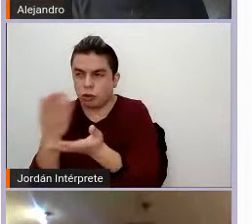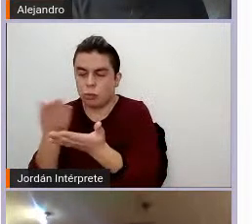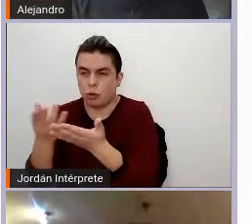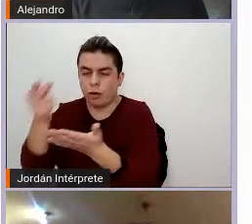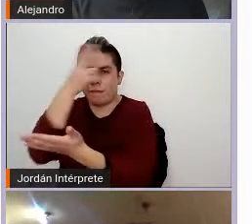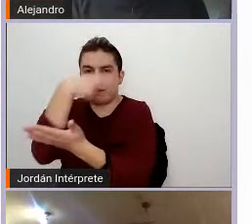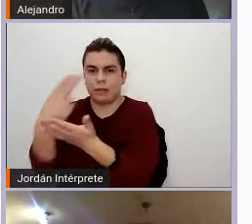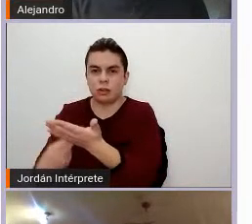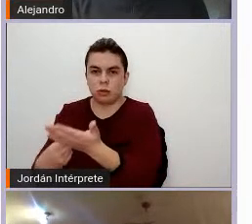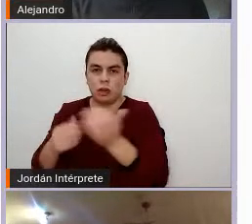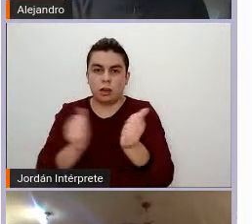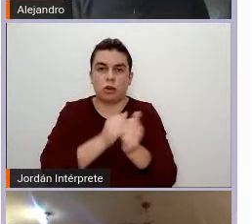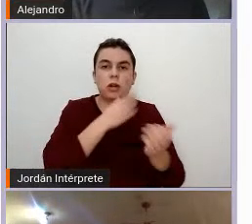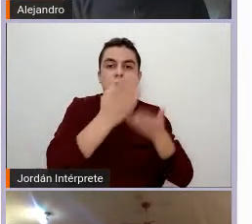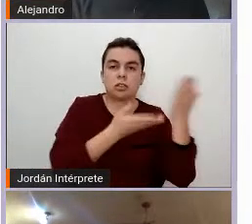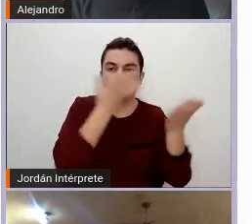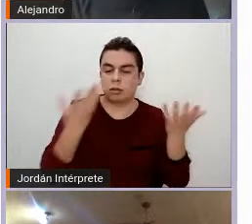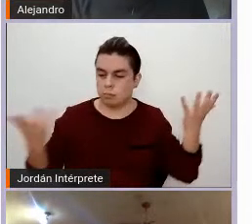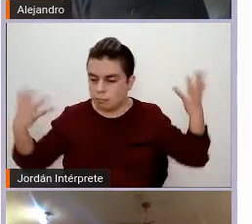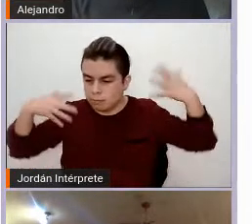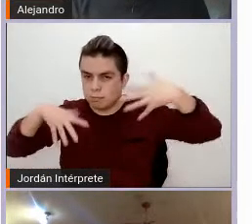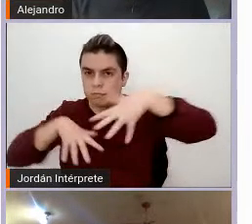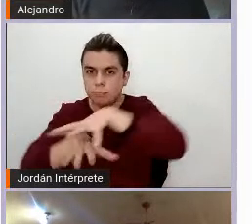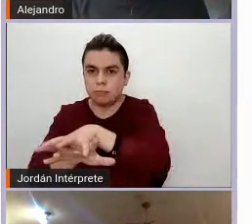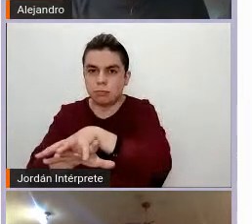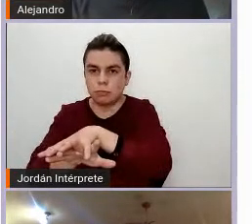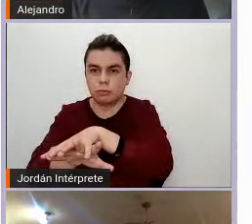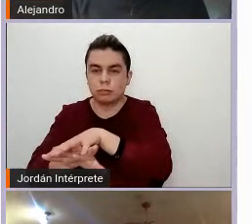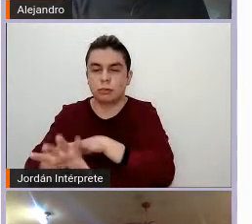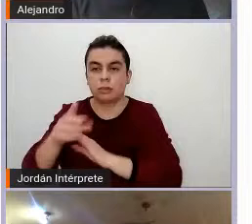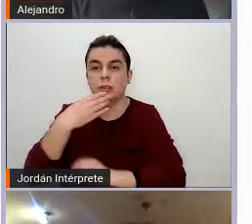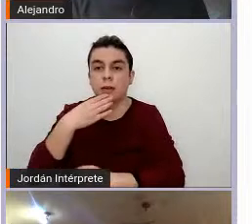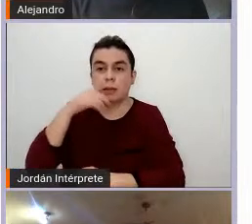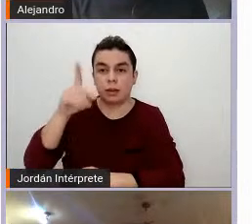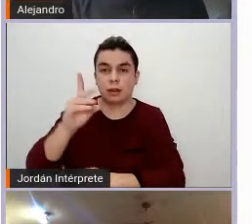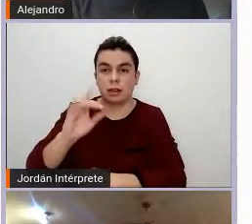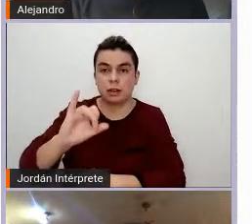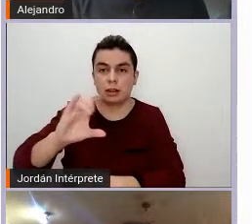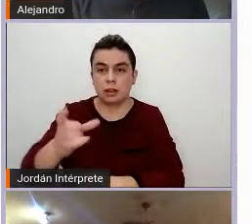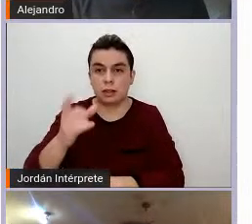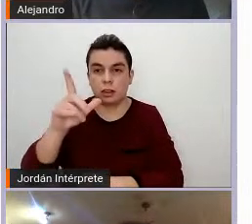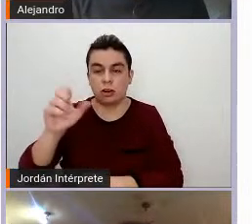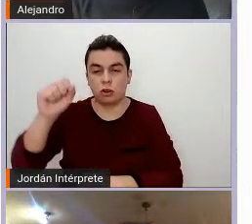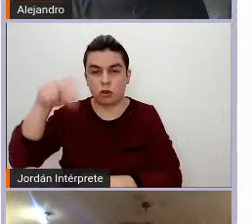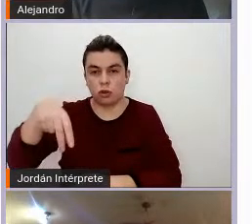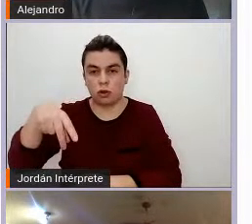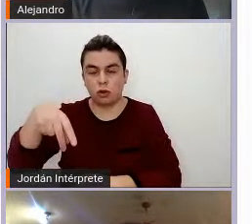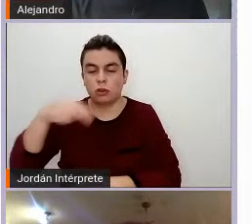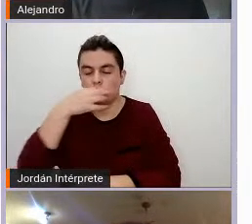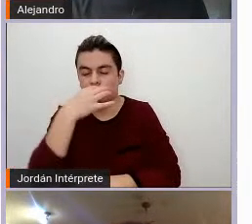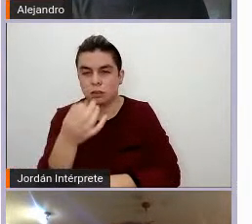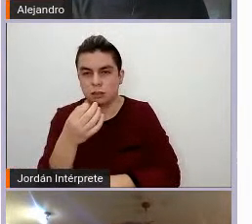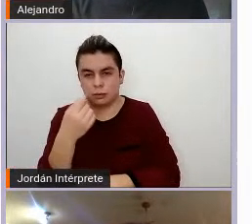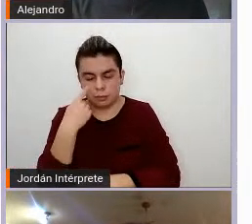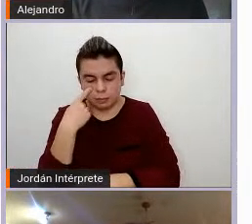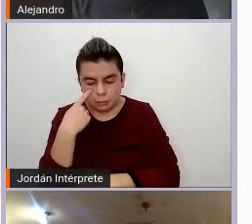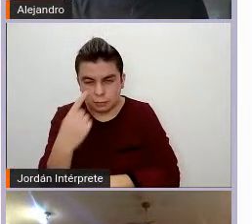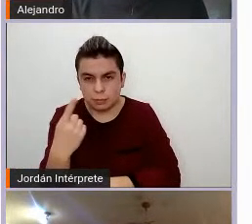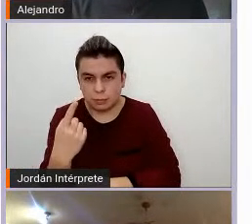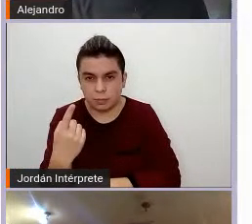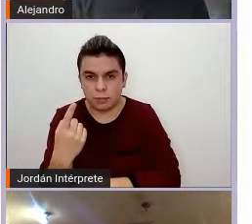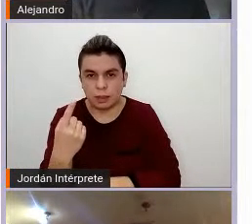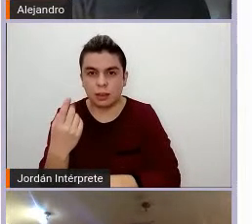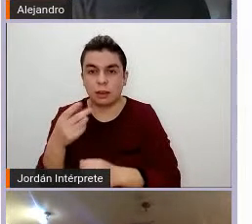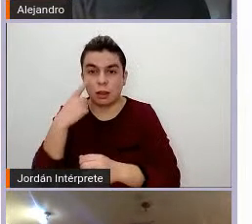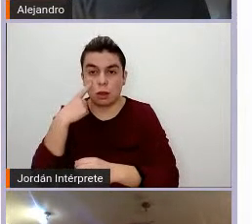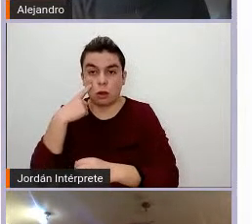sus canciones. En su investigación, Dillon también explora la práctica de la éfrasis, donde observa que en la pintura